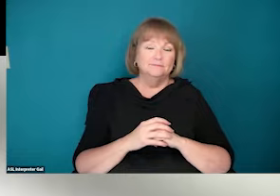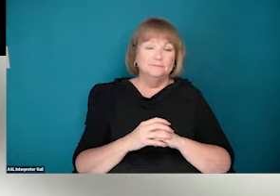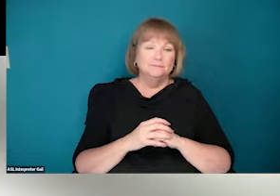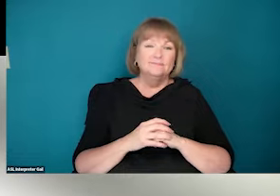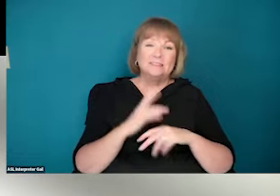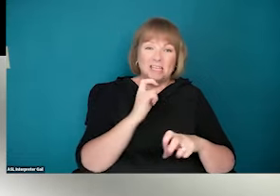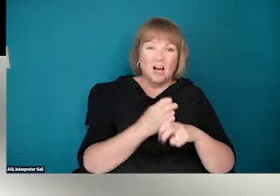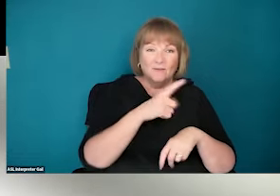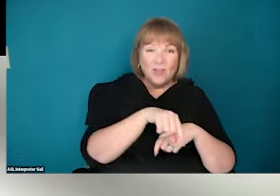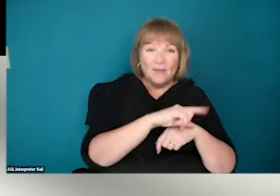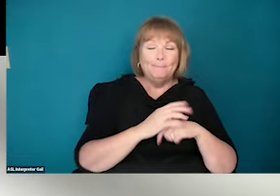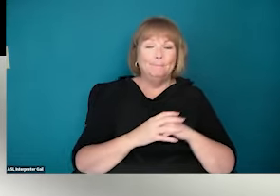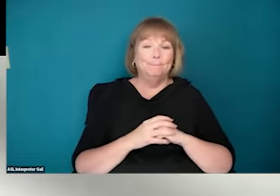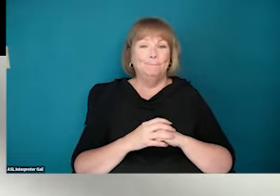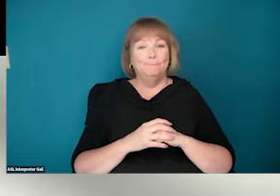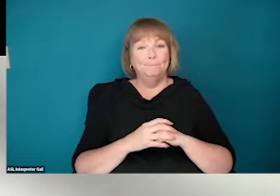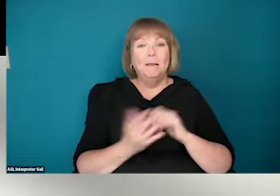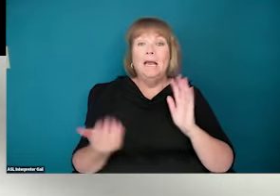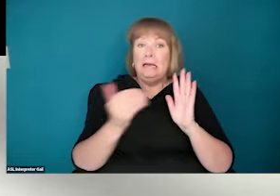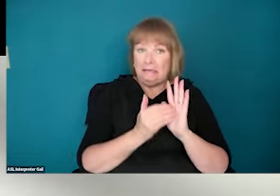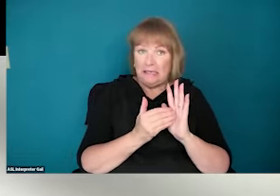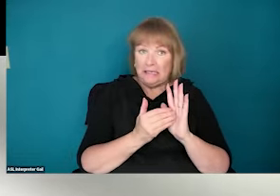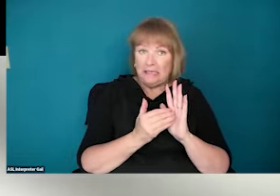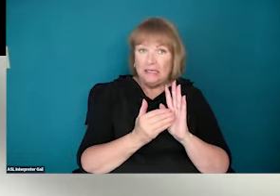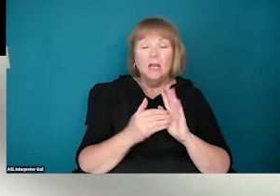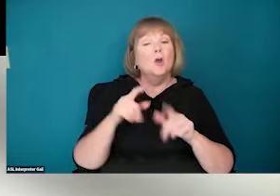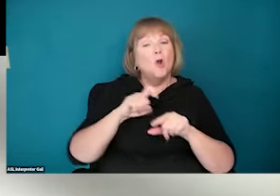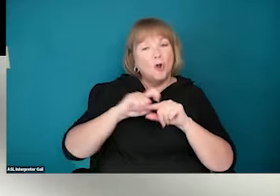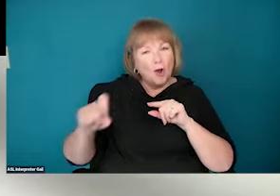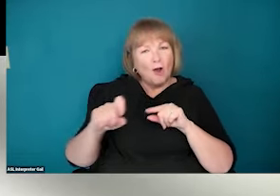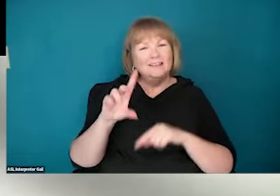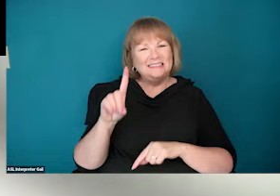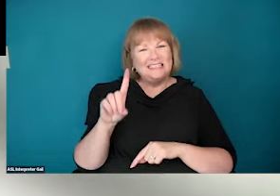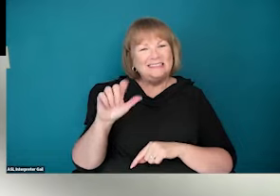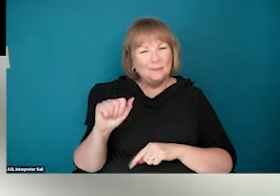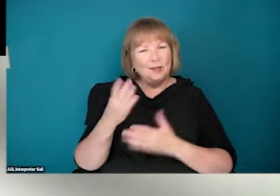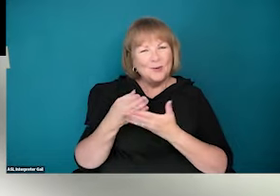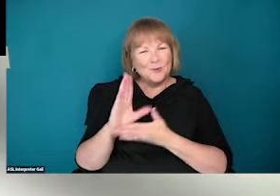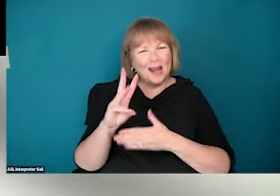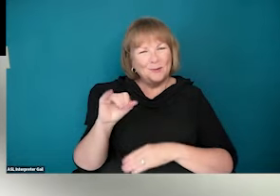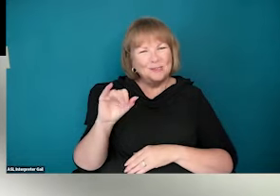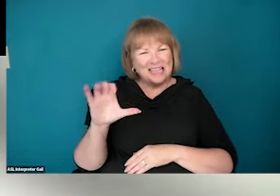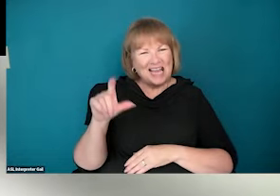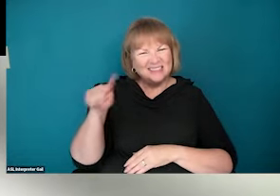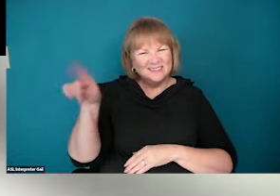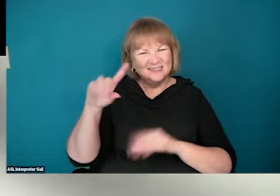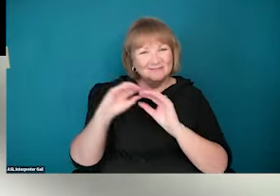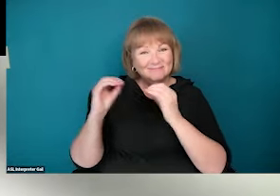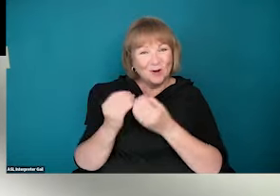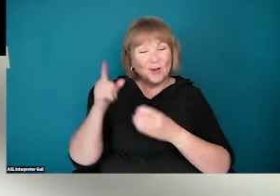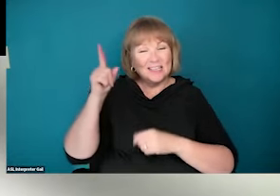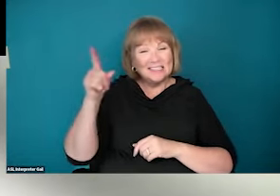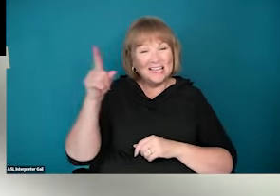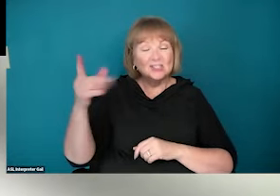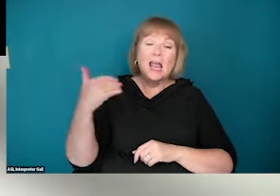limitado, entonces puede ser difícil. Otra vez, yo llamaría a la